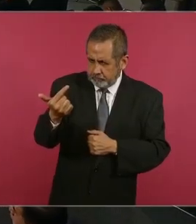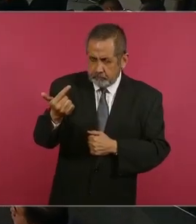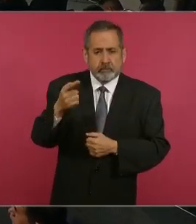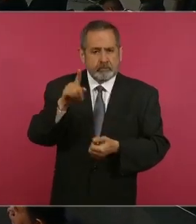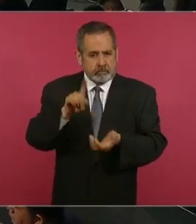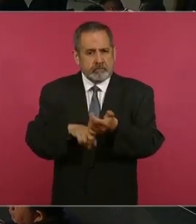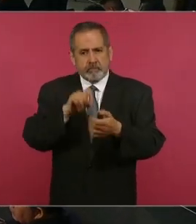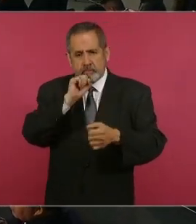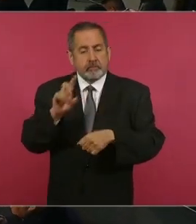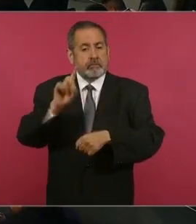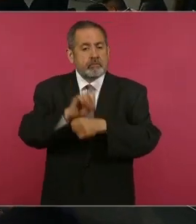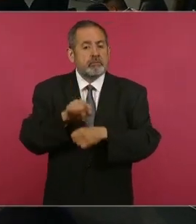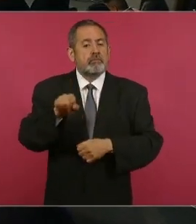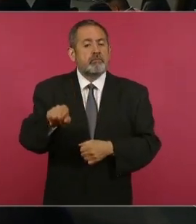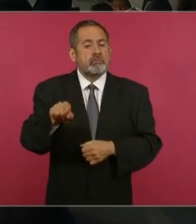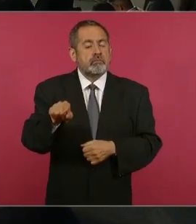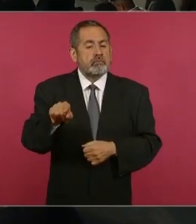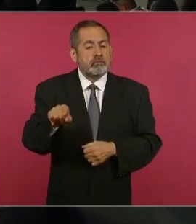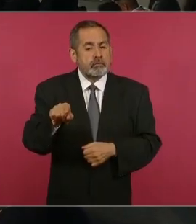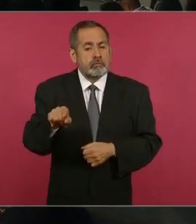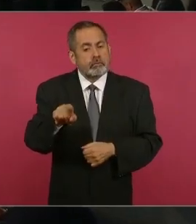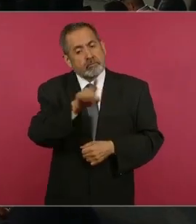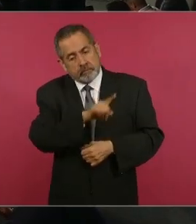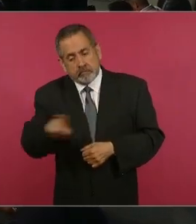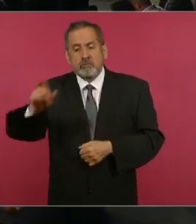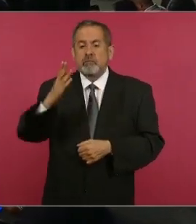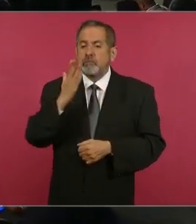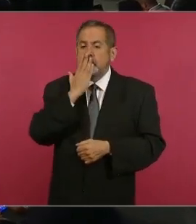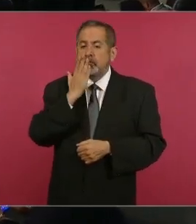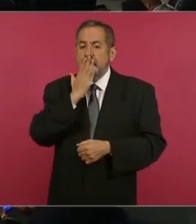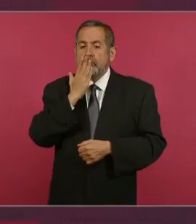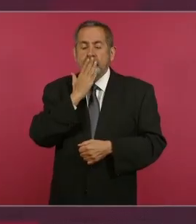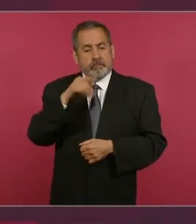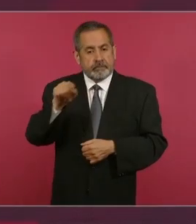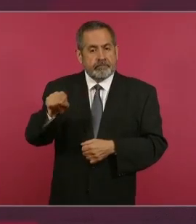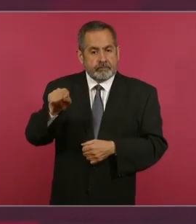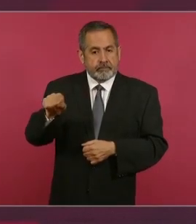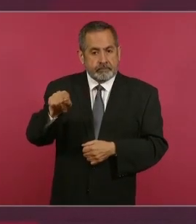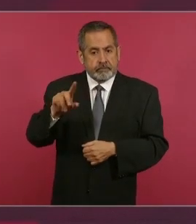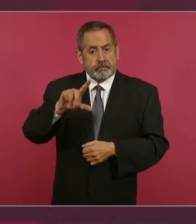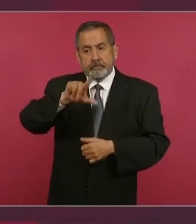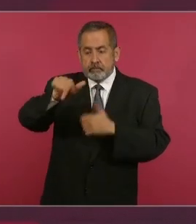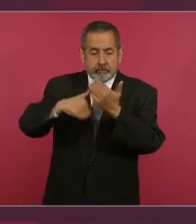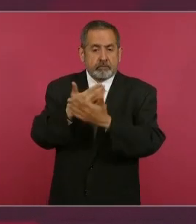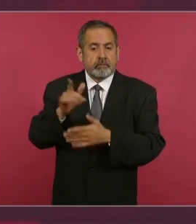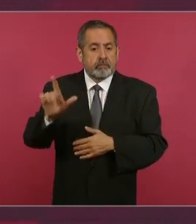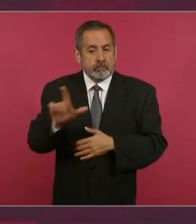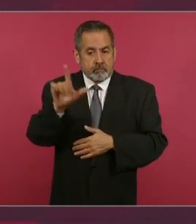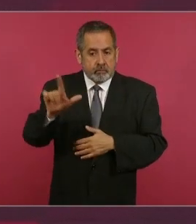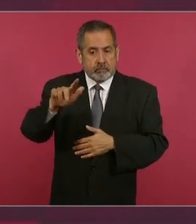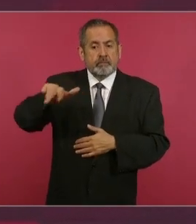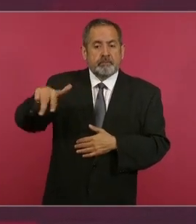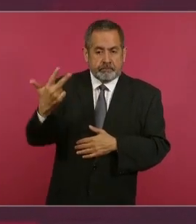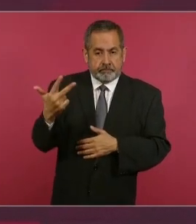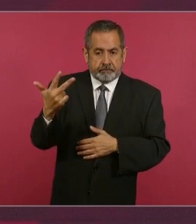ese mismo día vamos a Sonora. El lunes 13